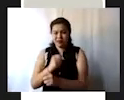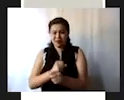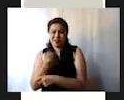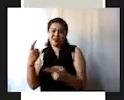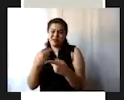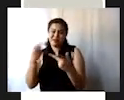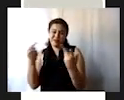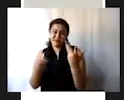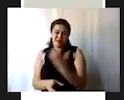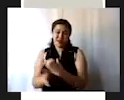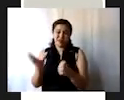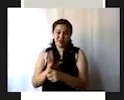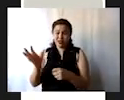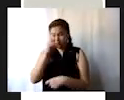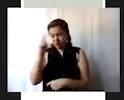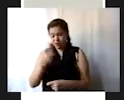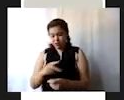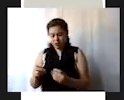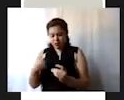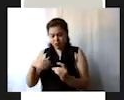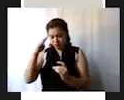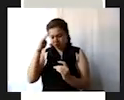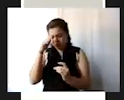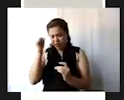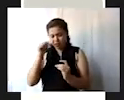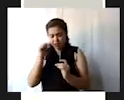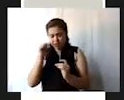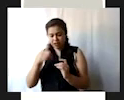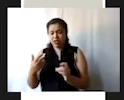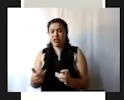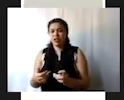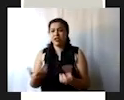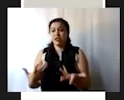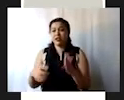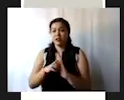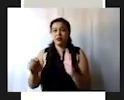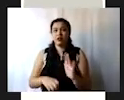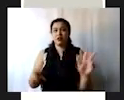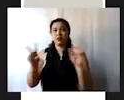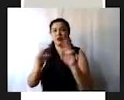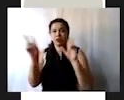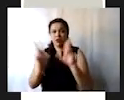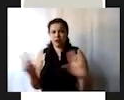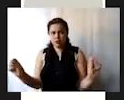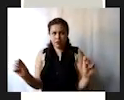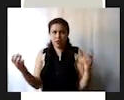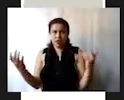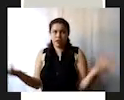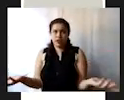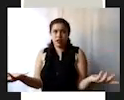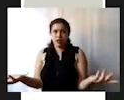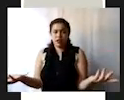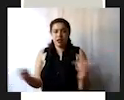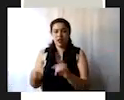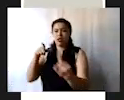cosas, ¿no? Yo siempre he pensado que, por ejemplo, la paz se alcanza con